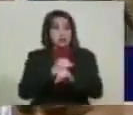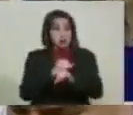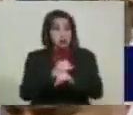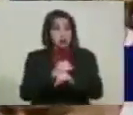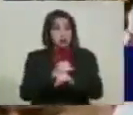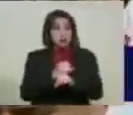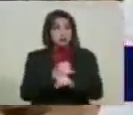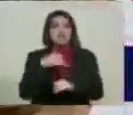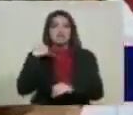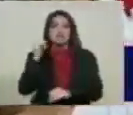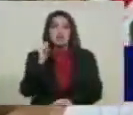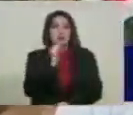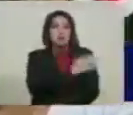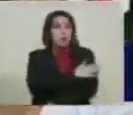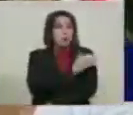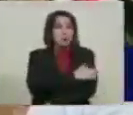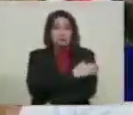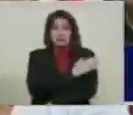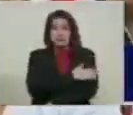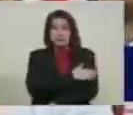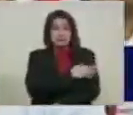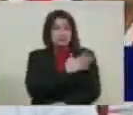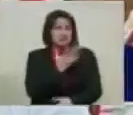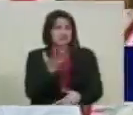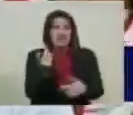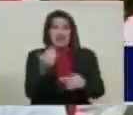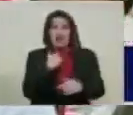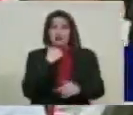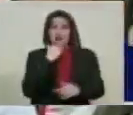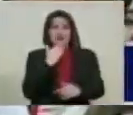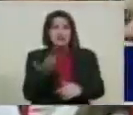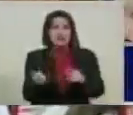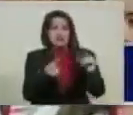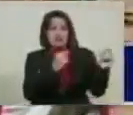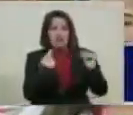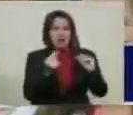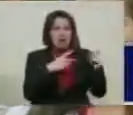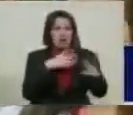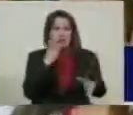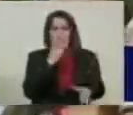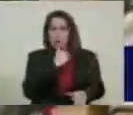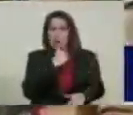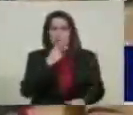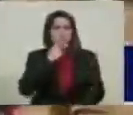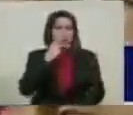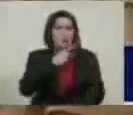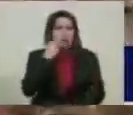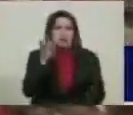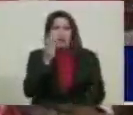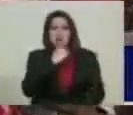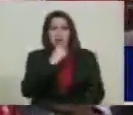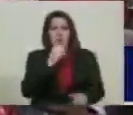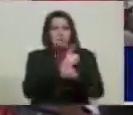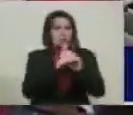hay una oposición no dialogante, no política, no